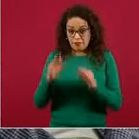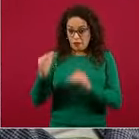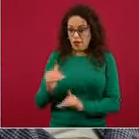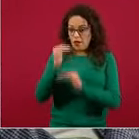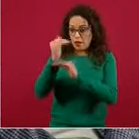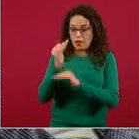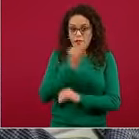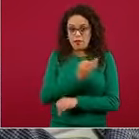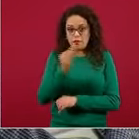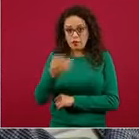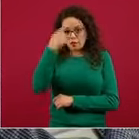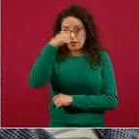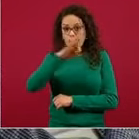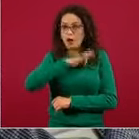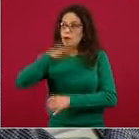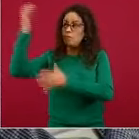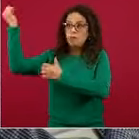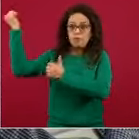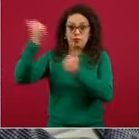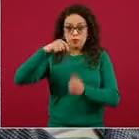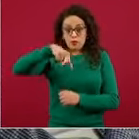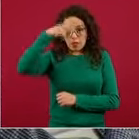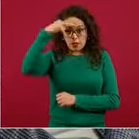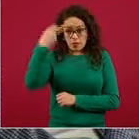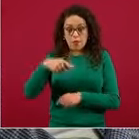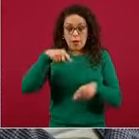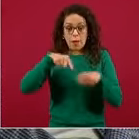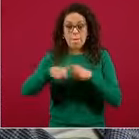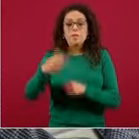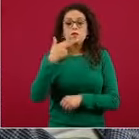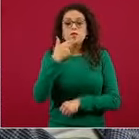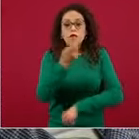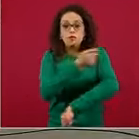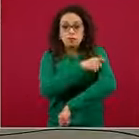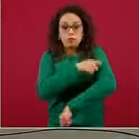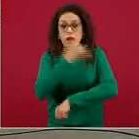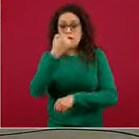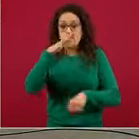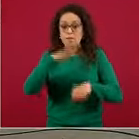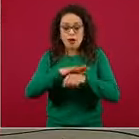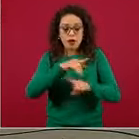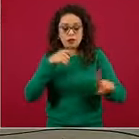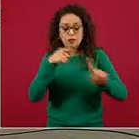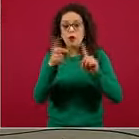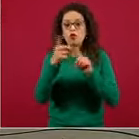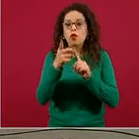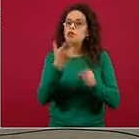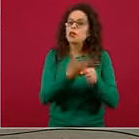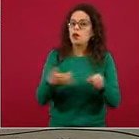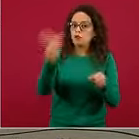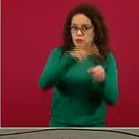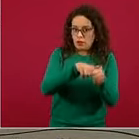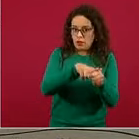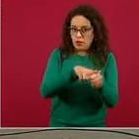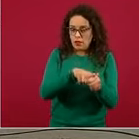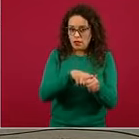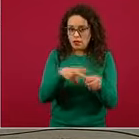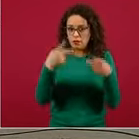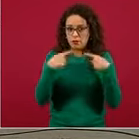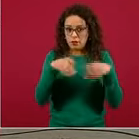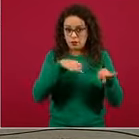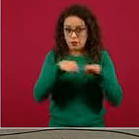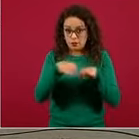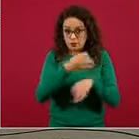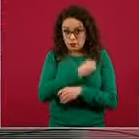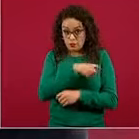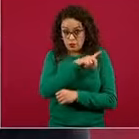que esas vacunas lleguen al país y empiece esa aplicación, naturalmente al sector salud? Con mucho gusto. Fecha límite